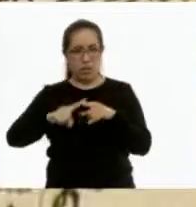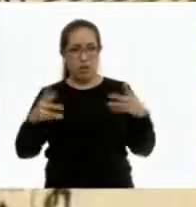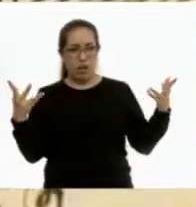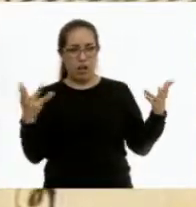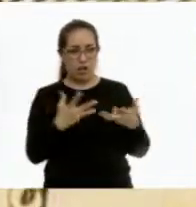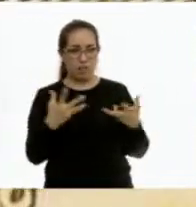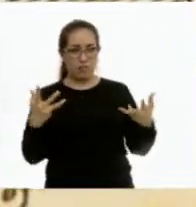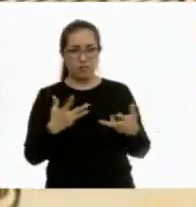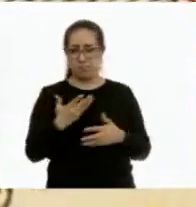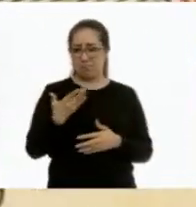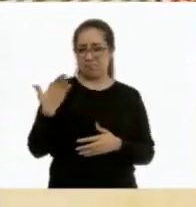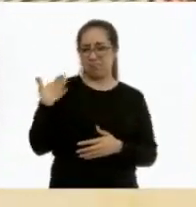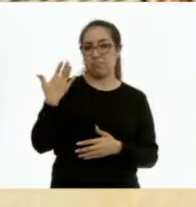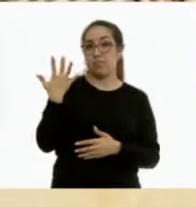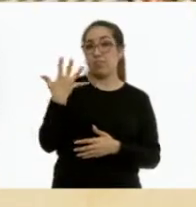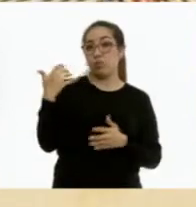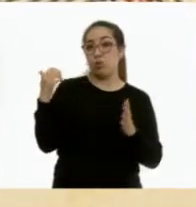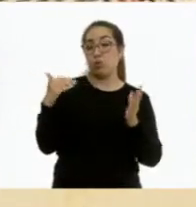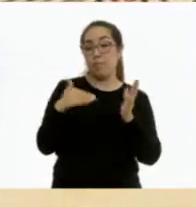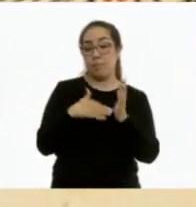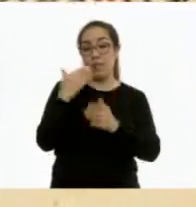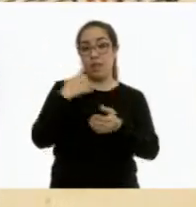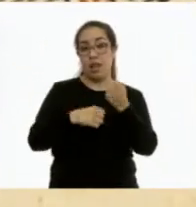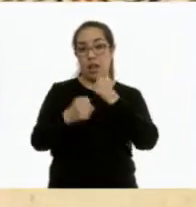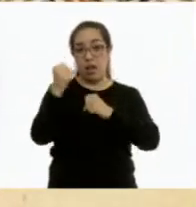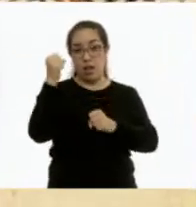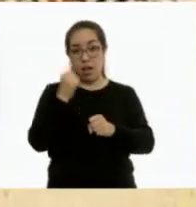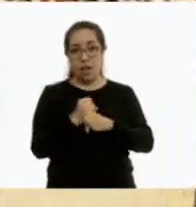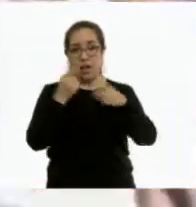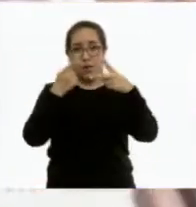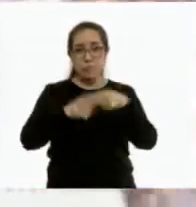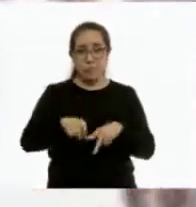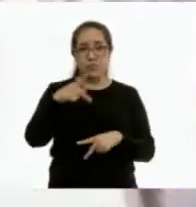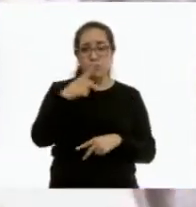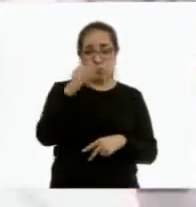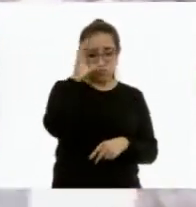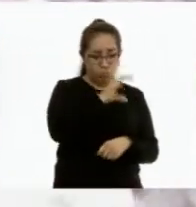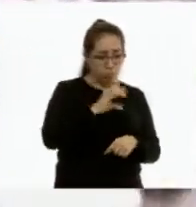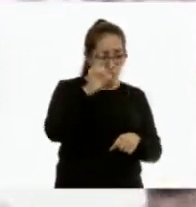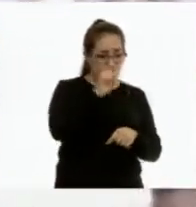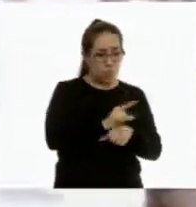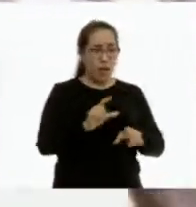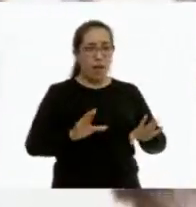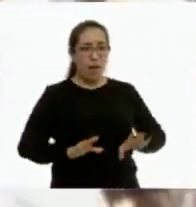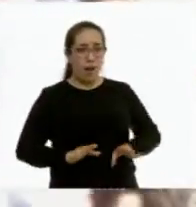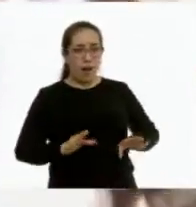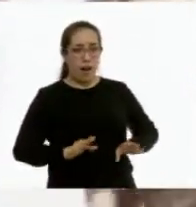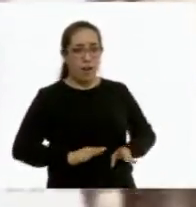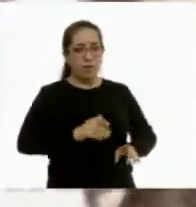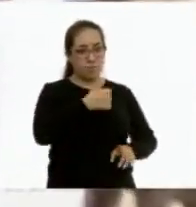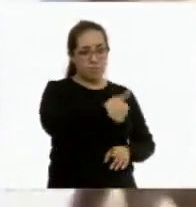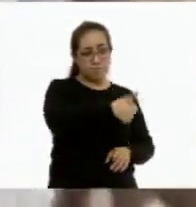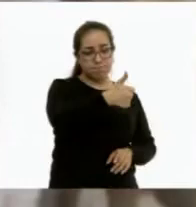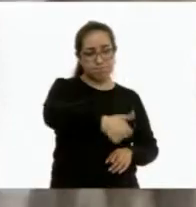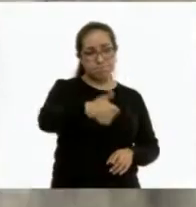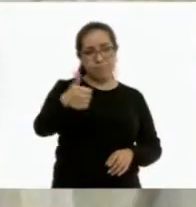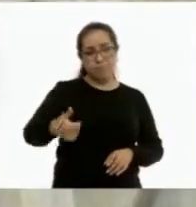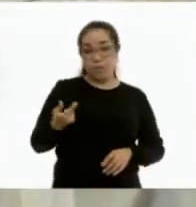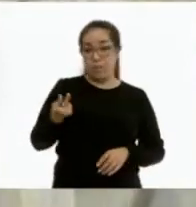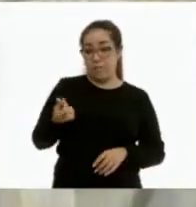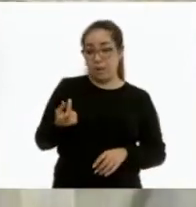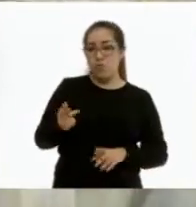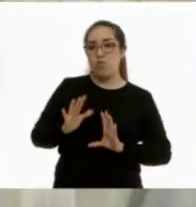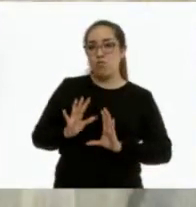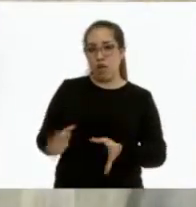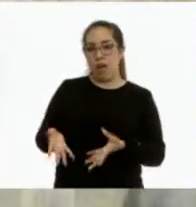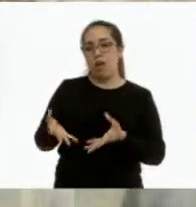Hace unos 5.000 años surgieron muchas de las características de los pueblos mesoamericanos. Se domesticó el perro, comenzó el